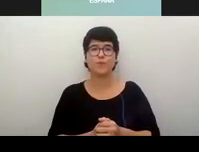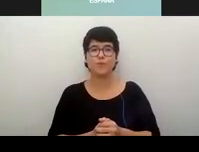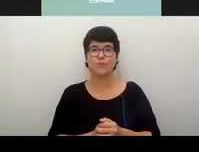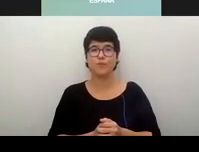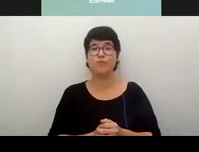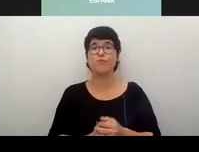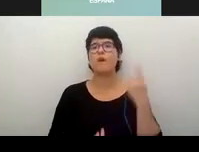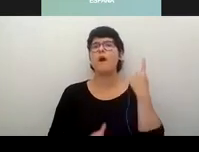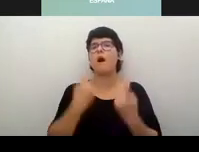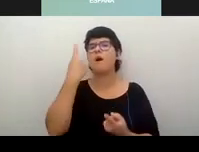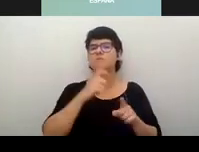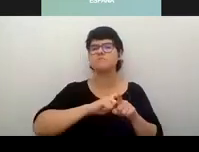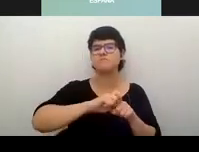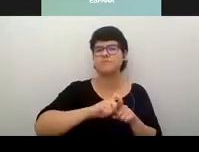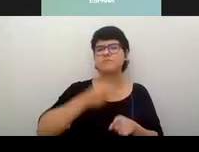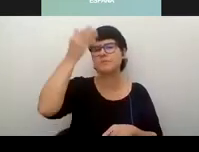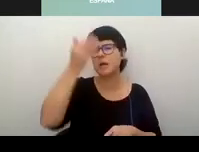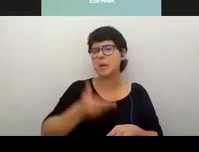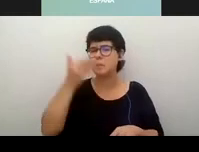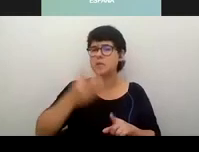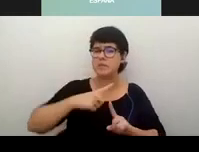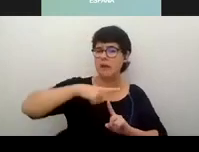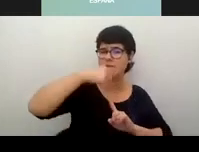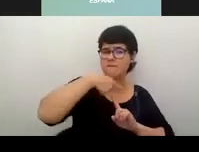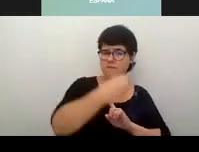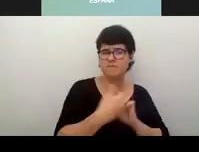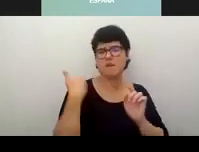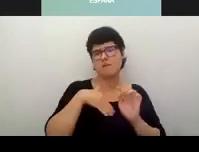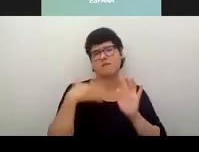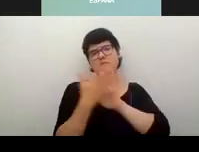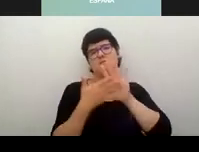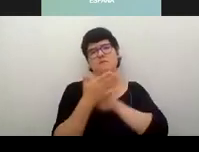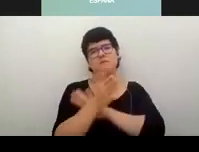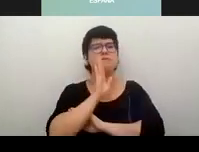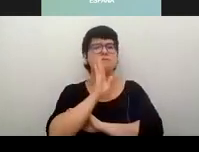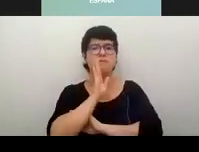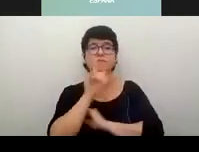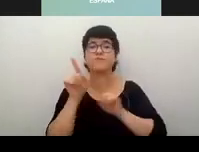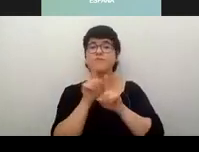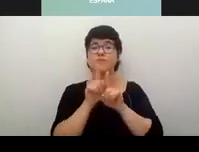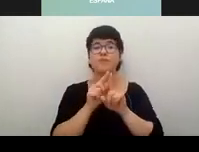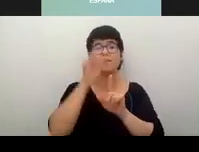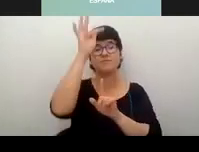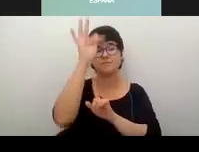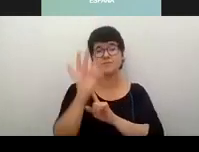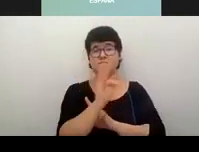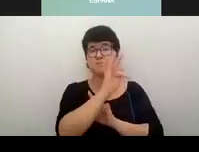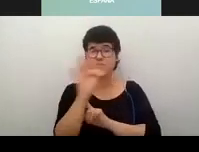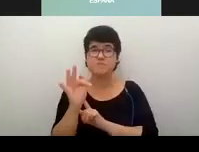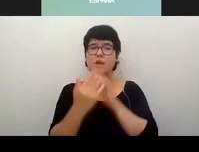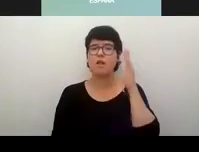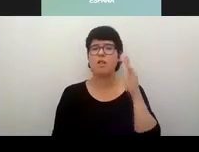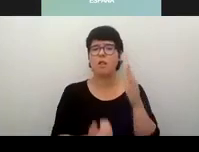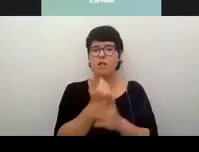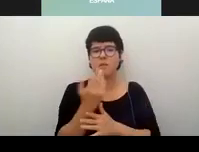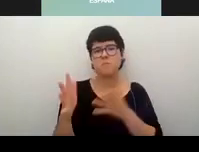Algunos aspectos importantes de la fibra, ya los habíamos comentado en alguna ocasión, la cantidad recomendada diaria ronda entre los 25 y los 30 gramos de